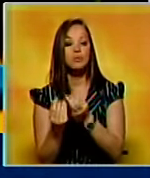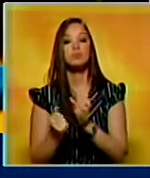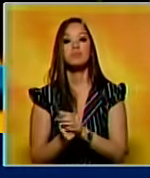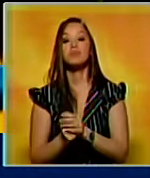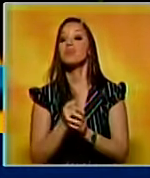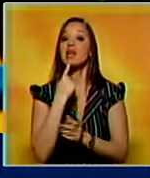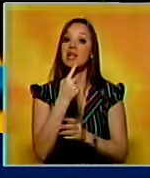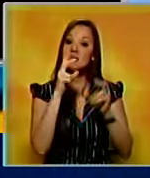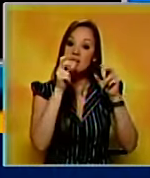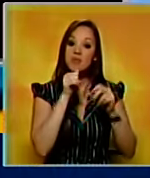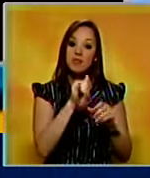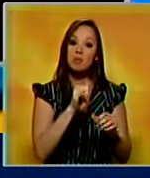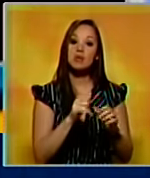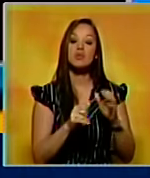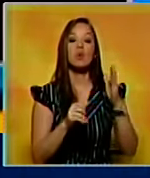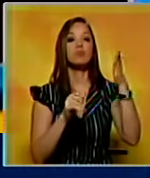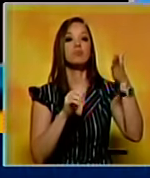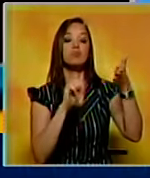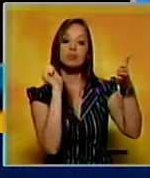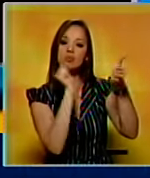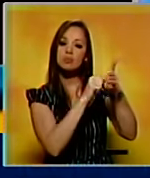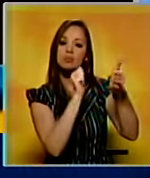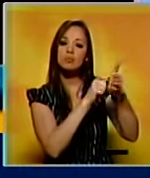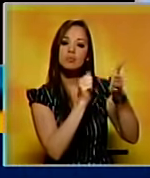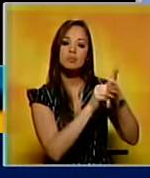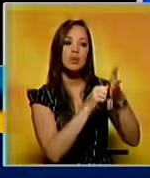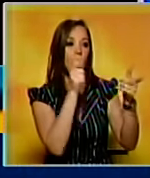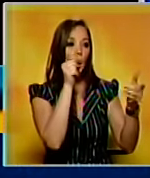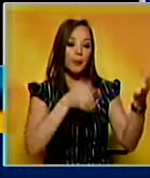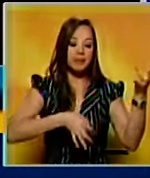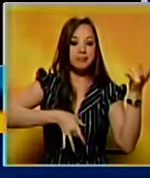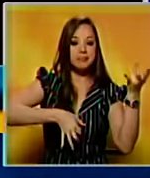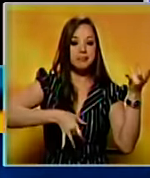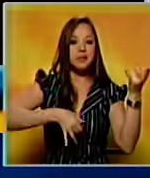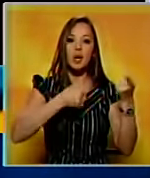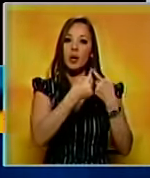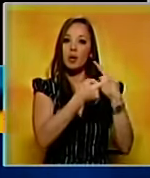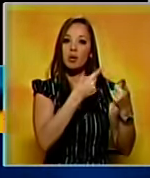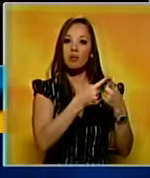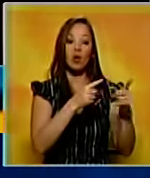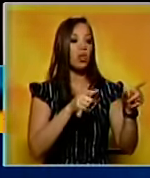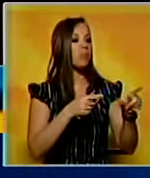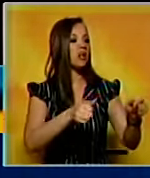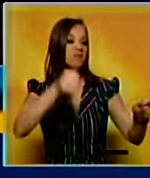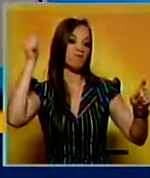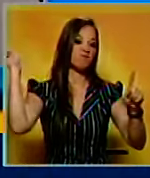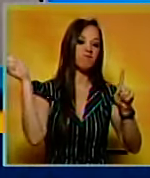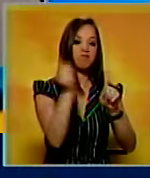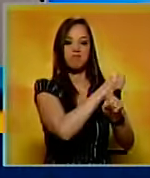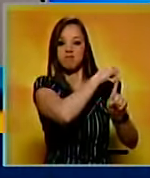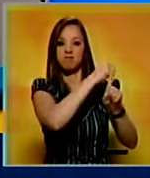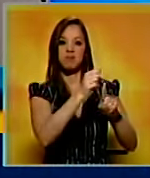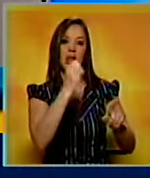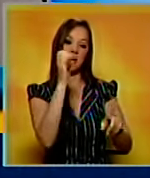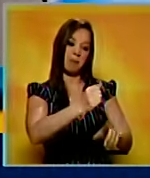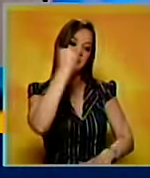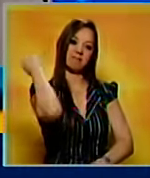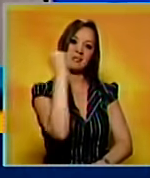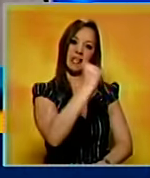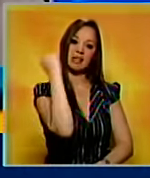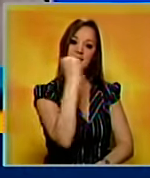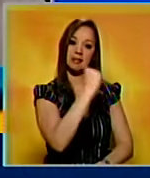preliminar González tocó la puerta de la habitación donde se encontraba el bajista con su pareja y luego lo golpeó para finalmente matarlo apuñaladas